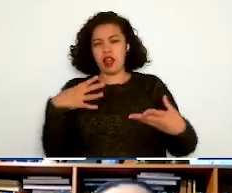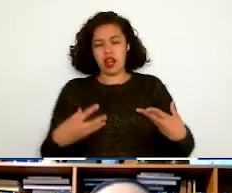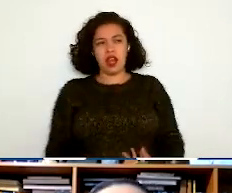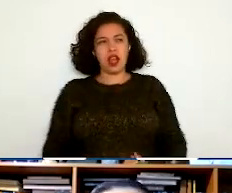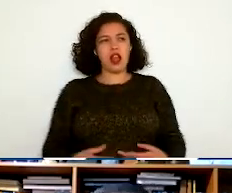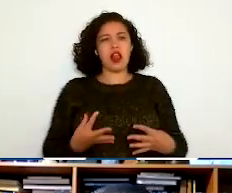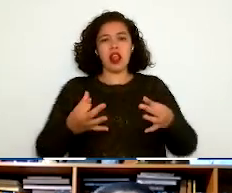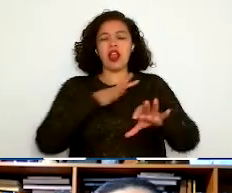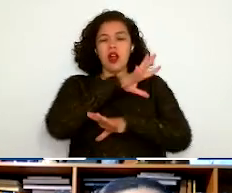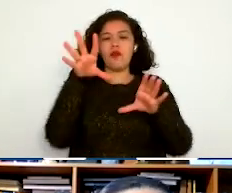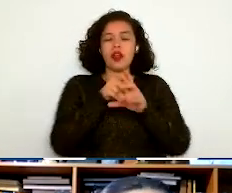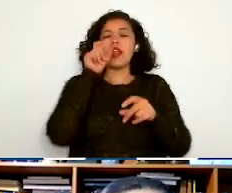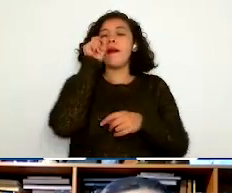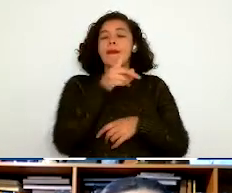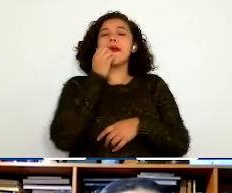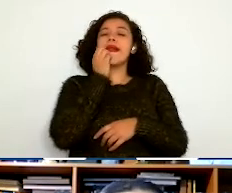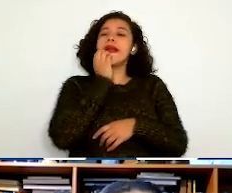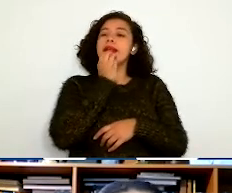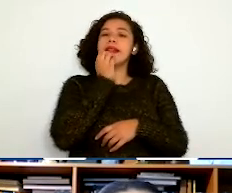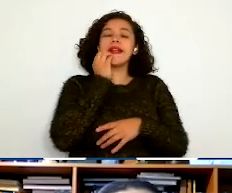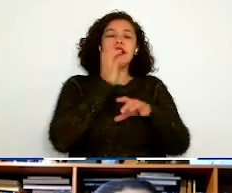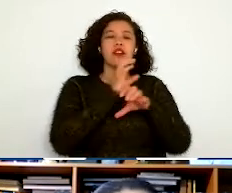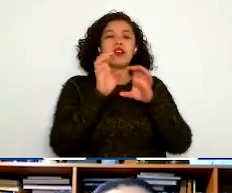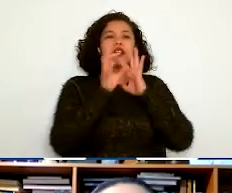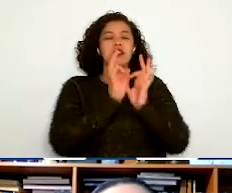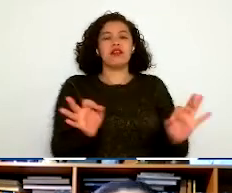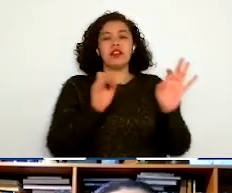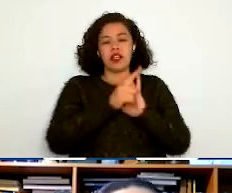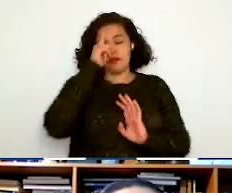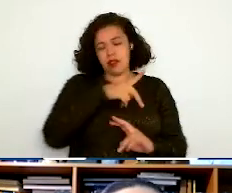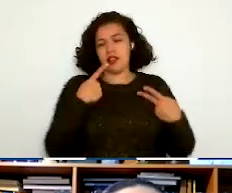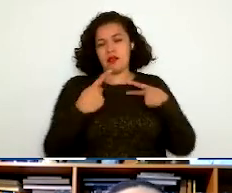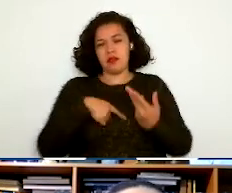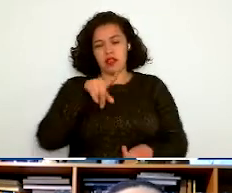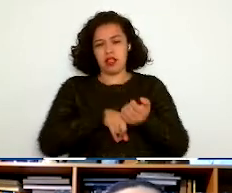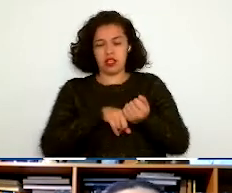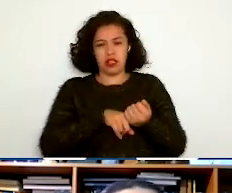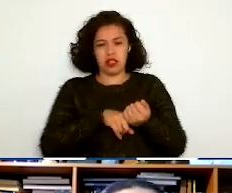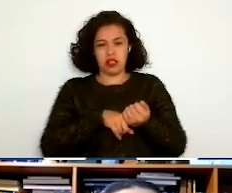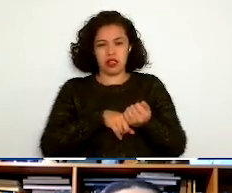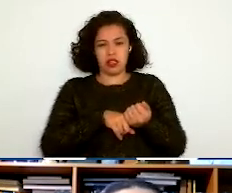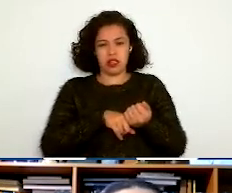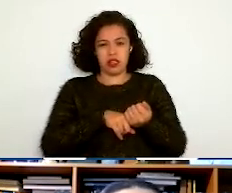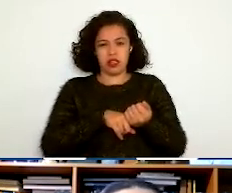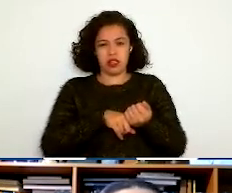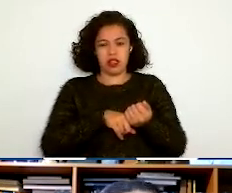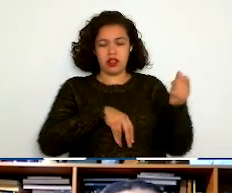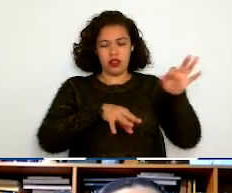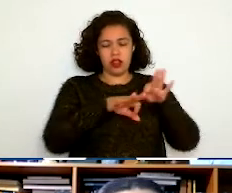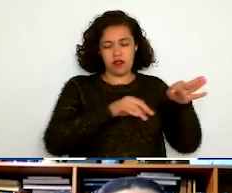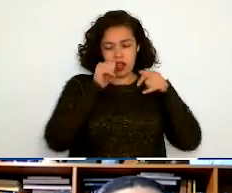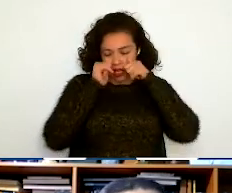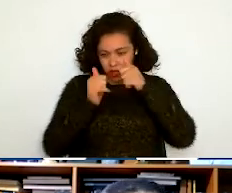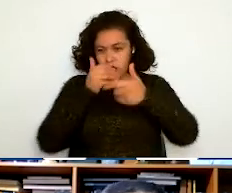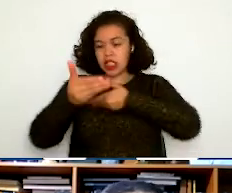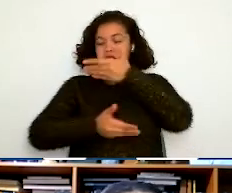integrada. También ese elemento va a ser fundamental para que el personal pueda hacer una atención y genere un